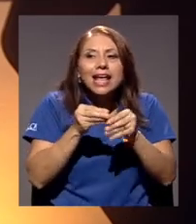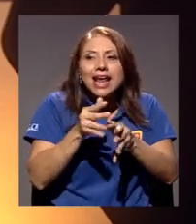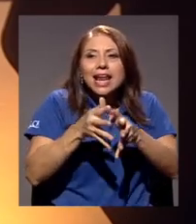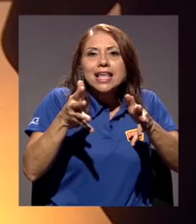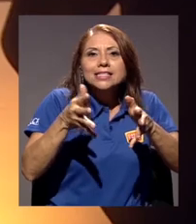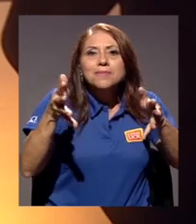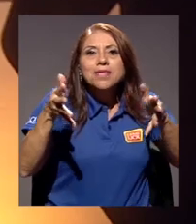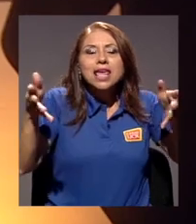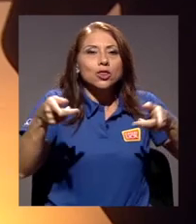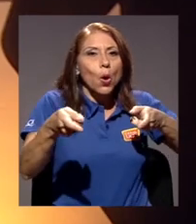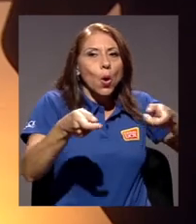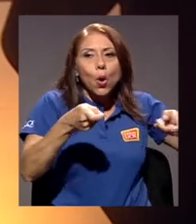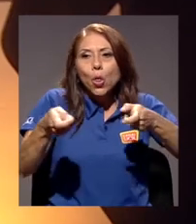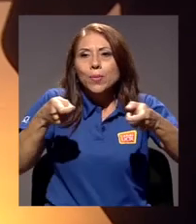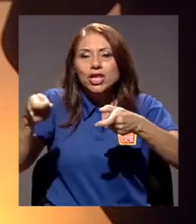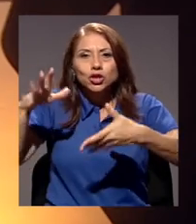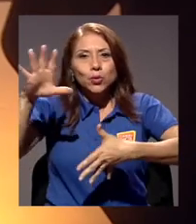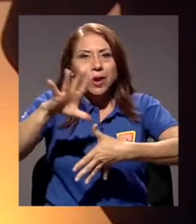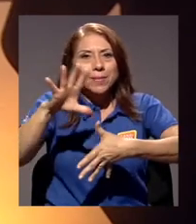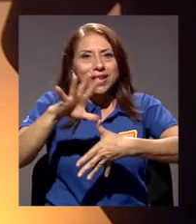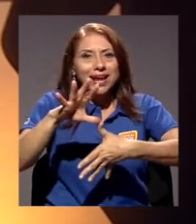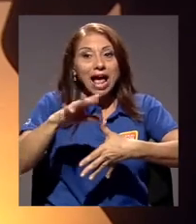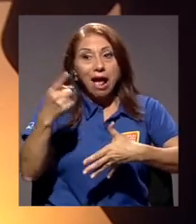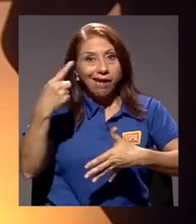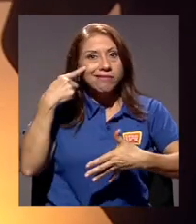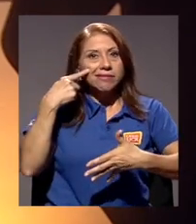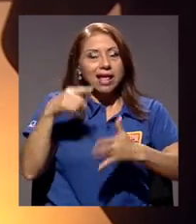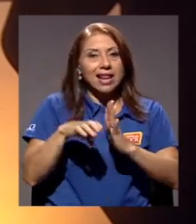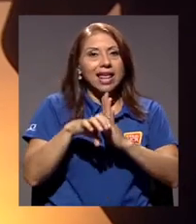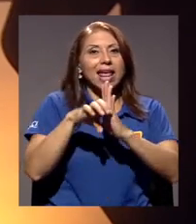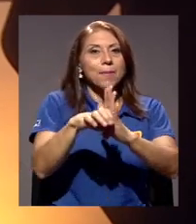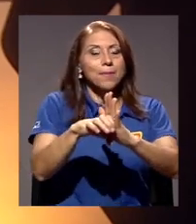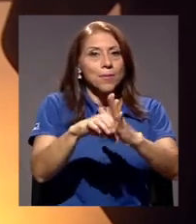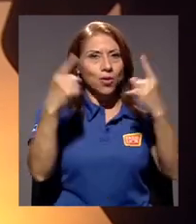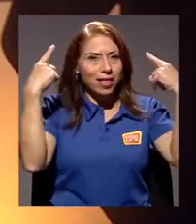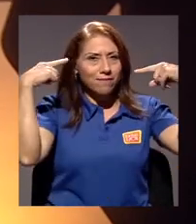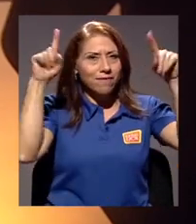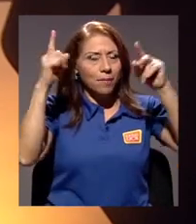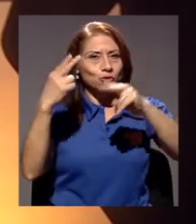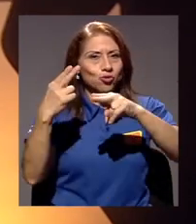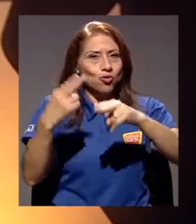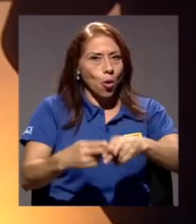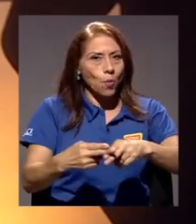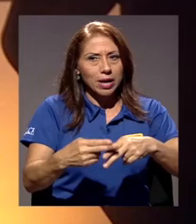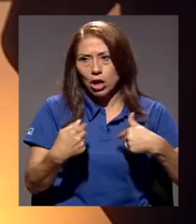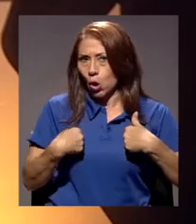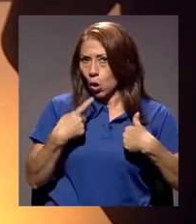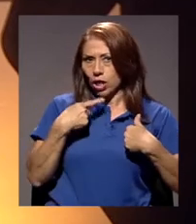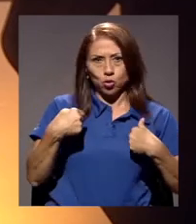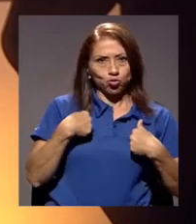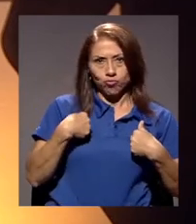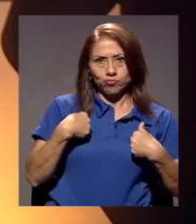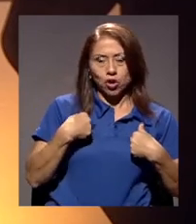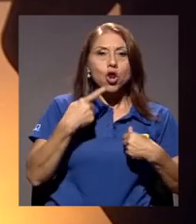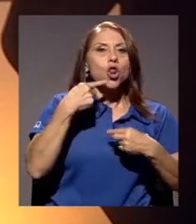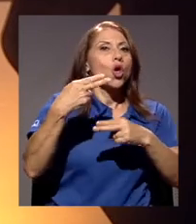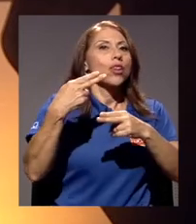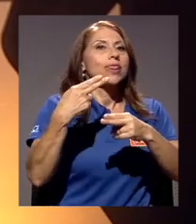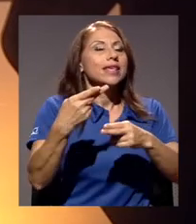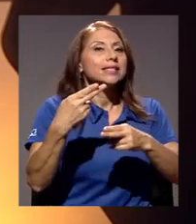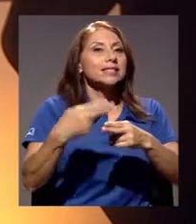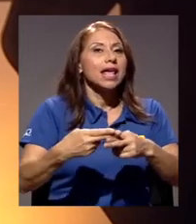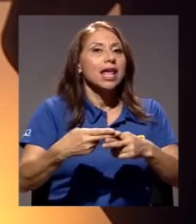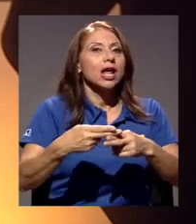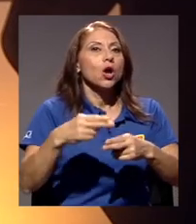américa qué propone el ejemplo del famoso nombre que no lo digo yo lo dice con gran dará